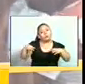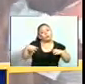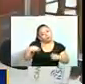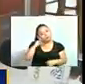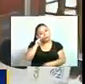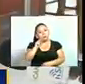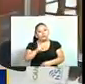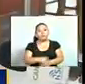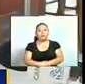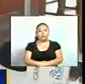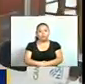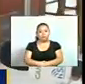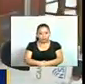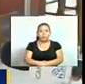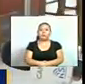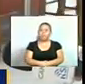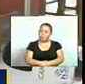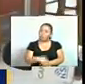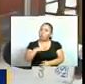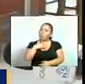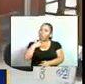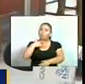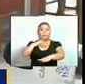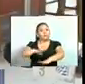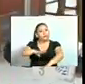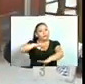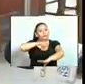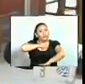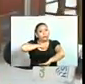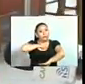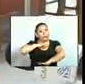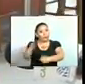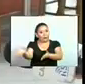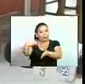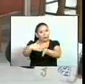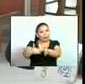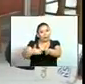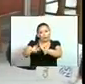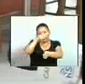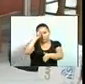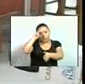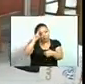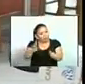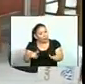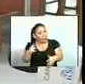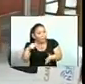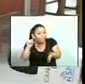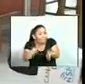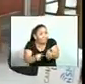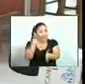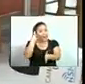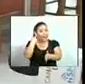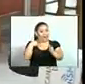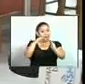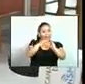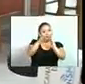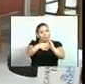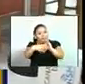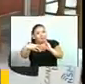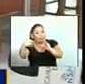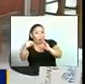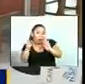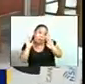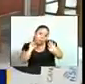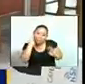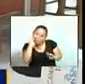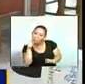medidas. Sí estamos satisfechos y bueno con la reapertura también, ¿verdad? Y es nuestra primera salida, pasamos acá y